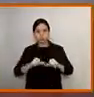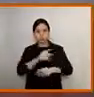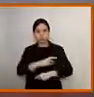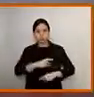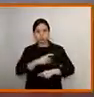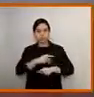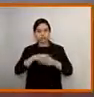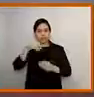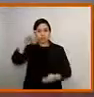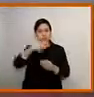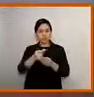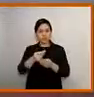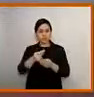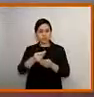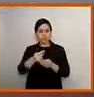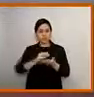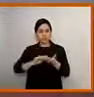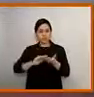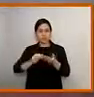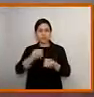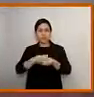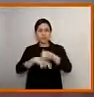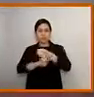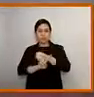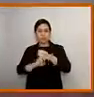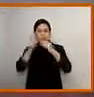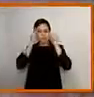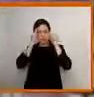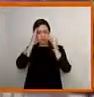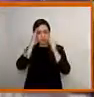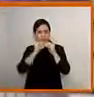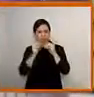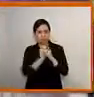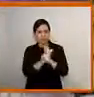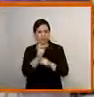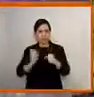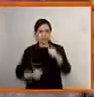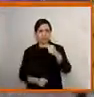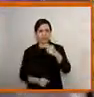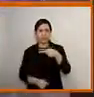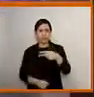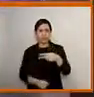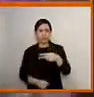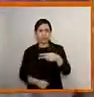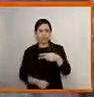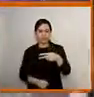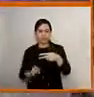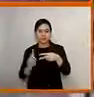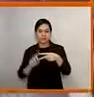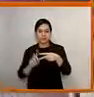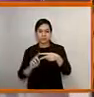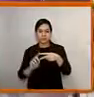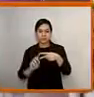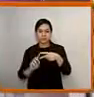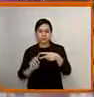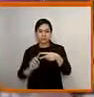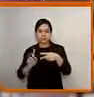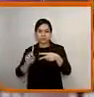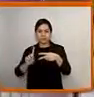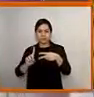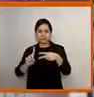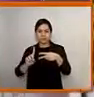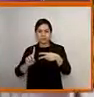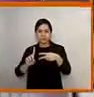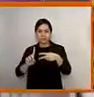diversión multiplicando tu inversión con premiados. Conoceremos el primer número seleccionado, primer dígito. 1,